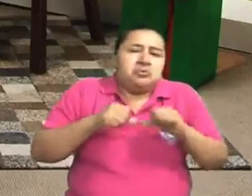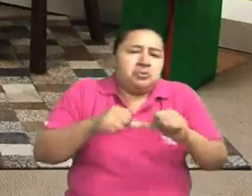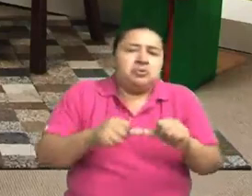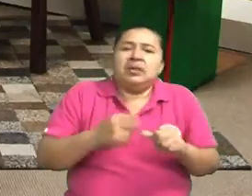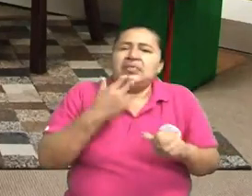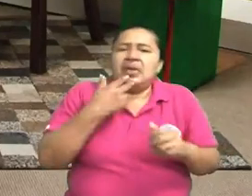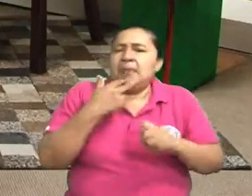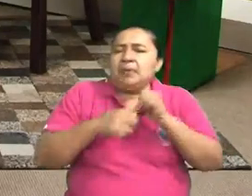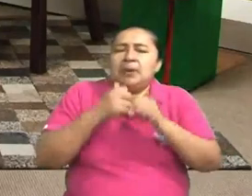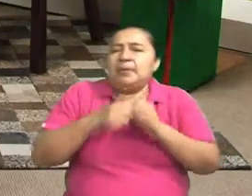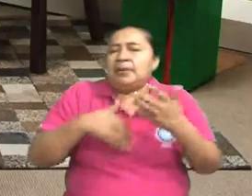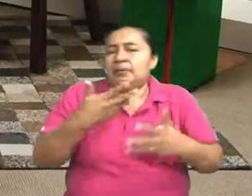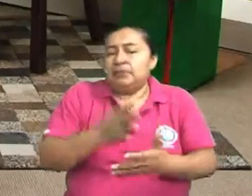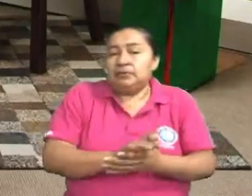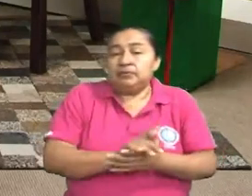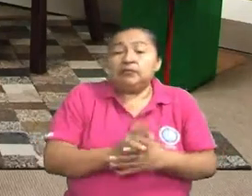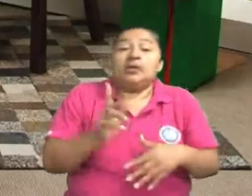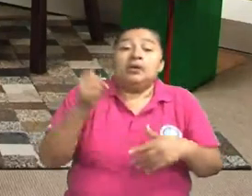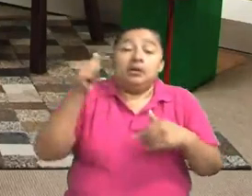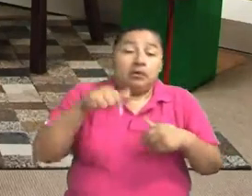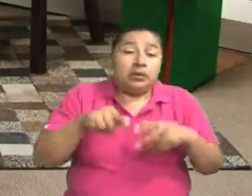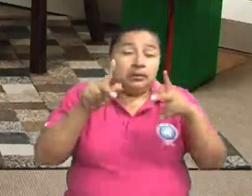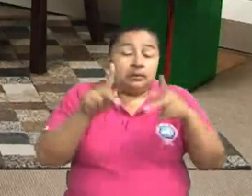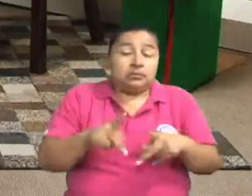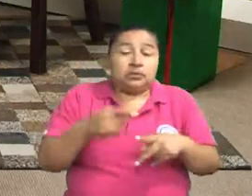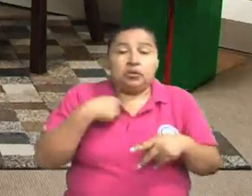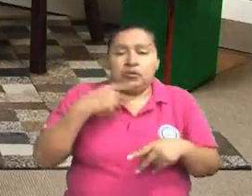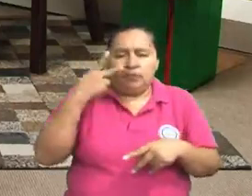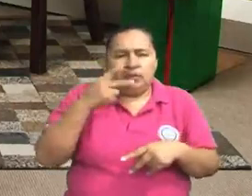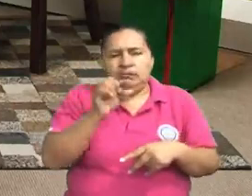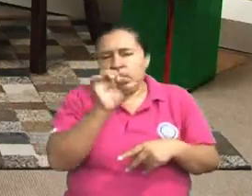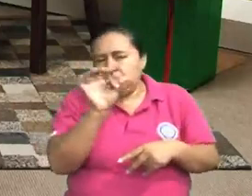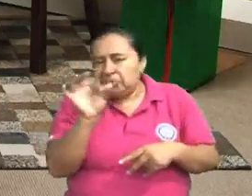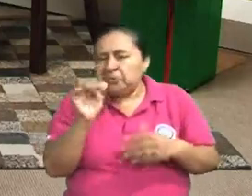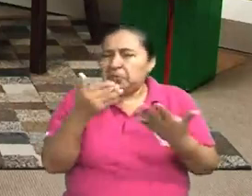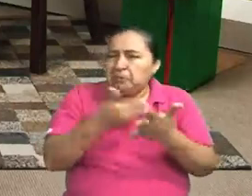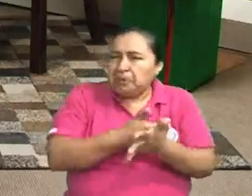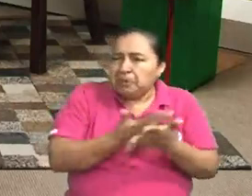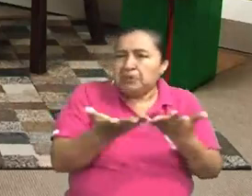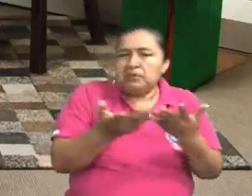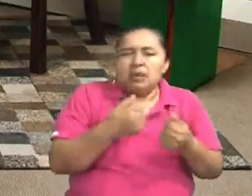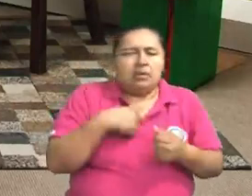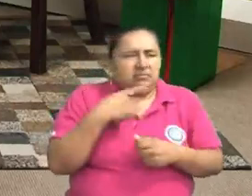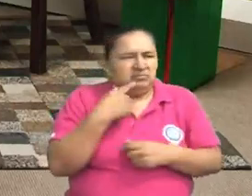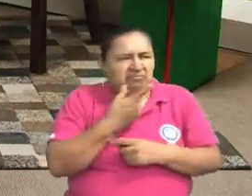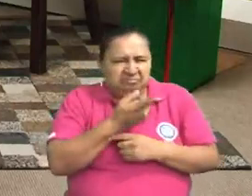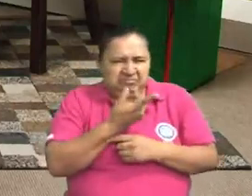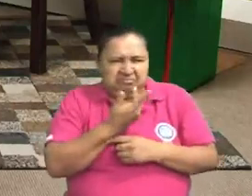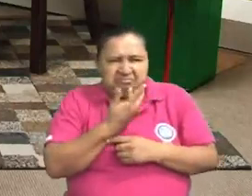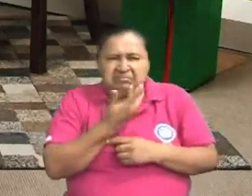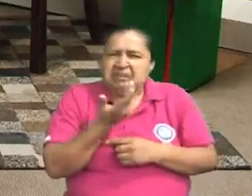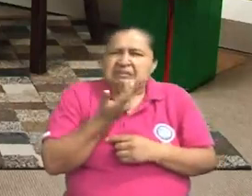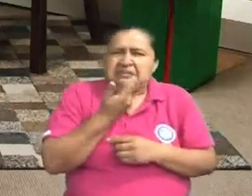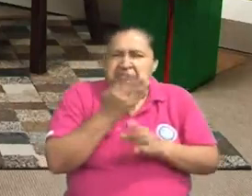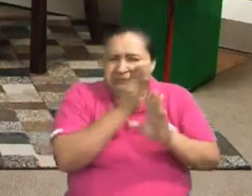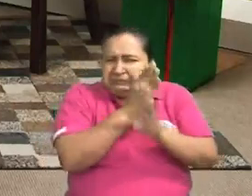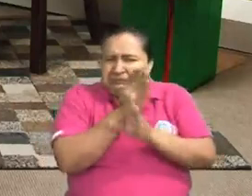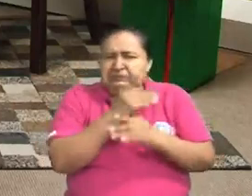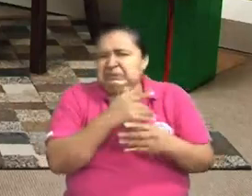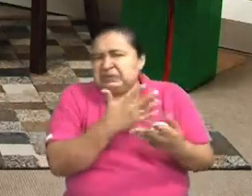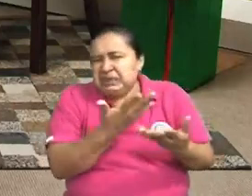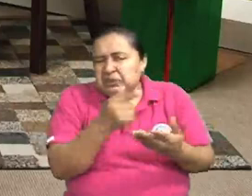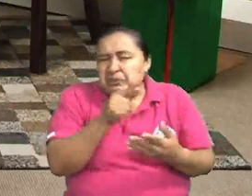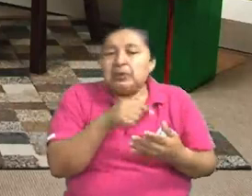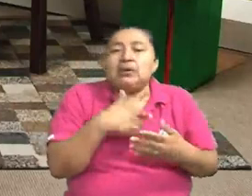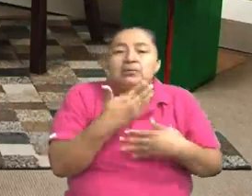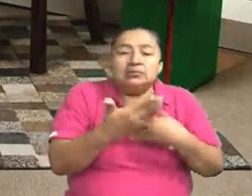población, además de que lo vea actualmente como algo un poco nuevo, novedoso, les llama la atención, curiosean un poco y también